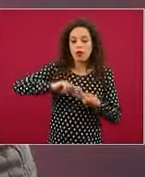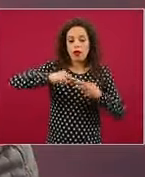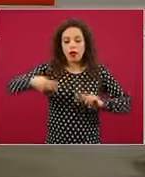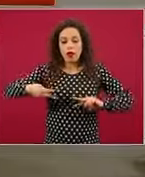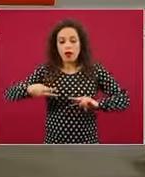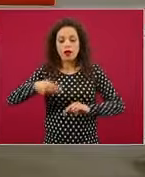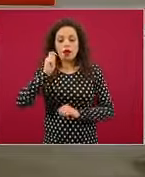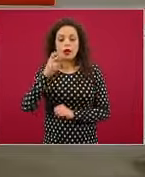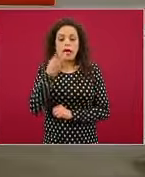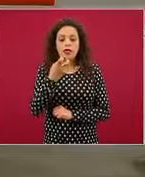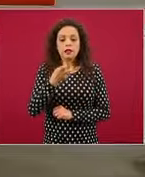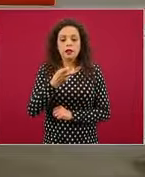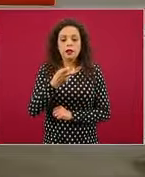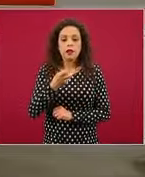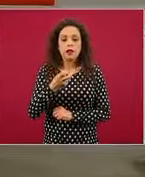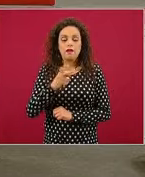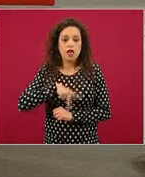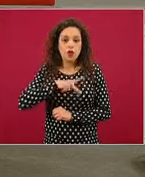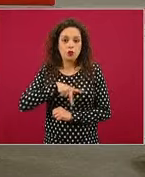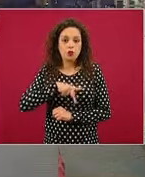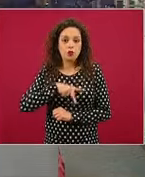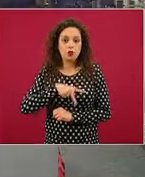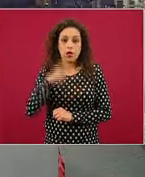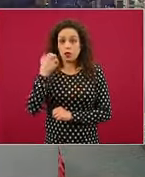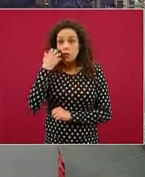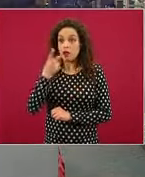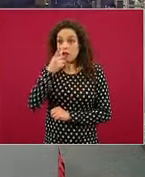no significa infección.